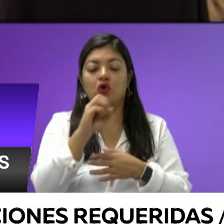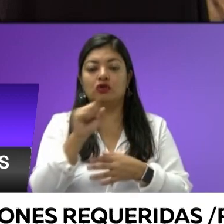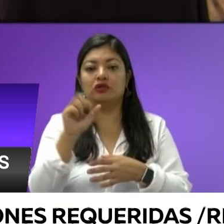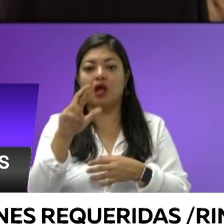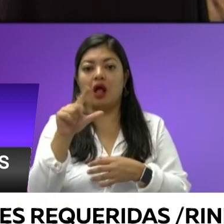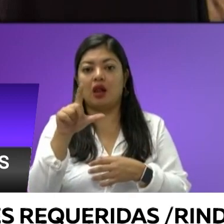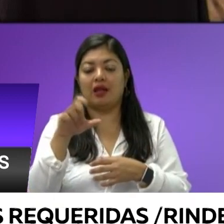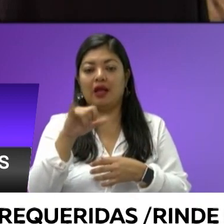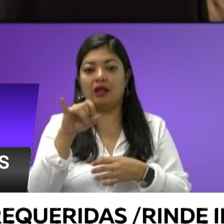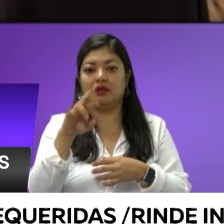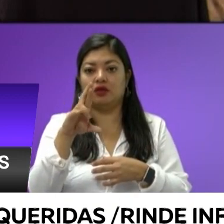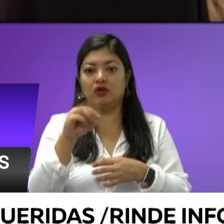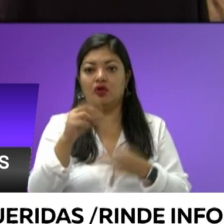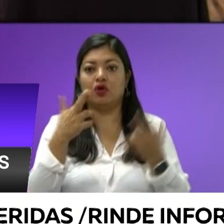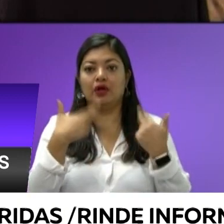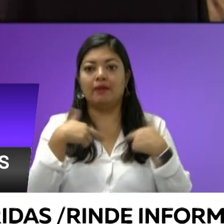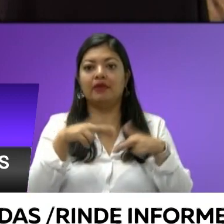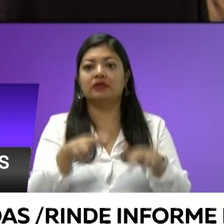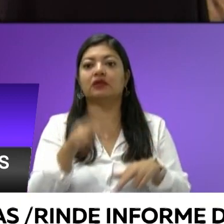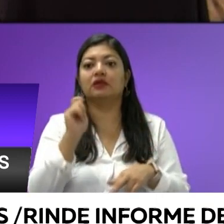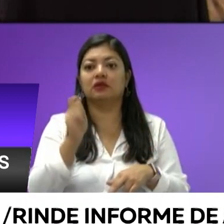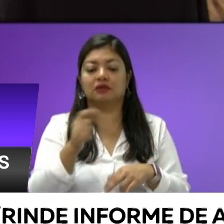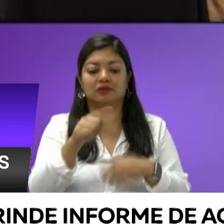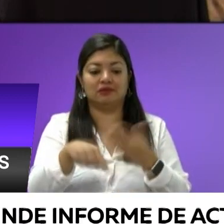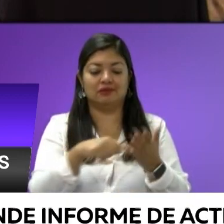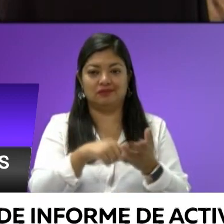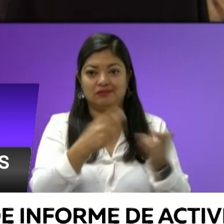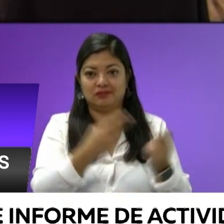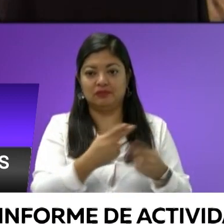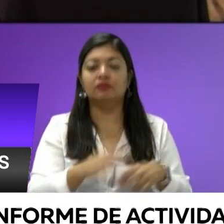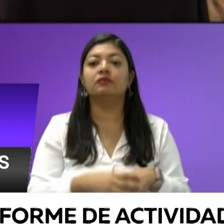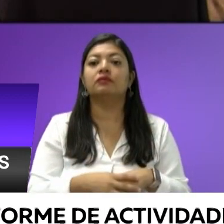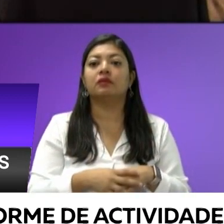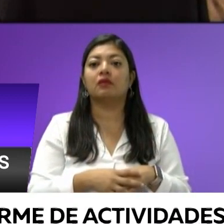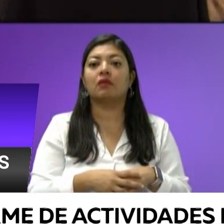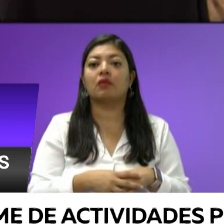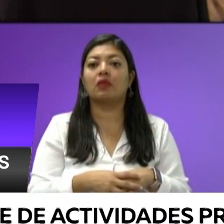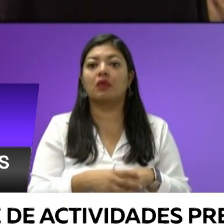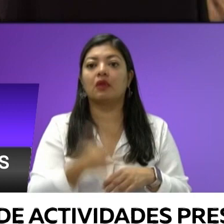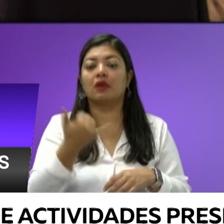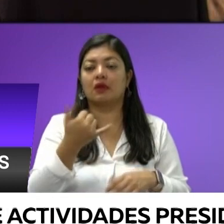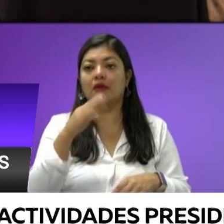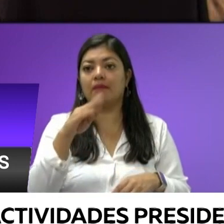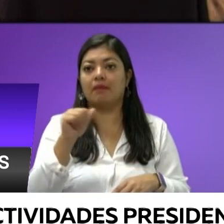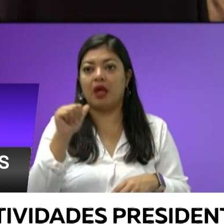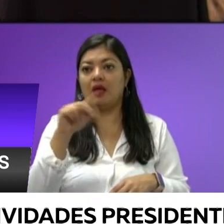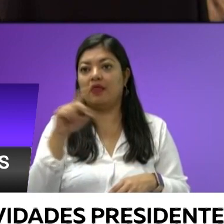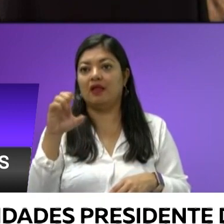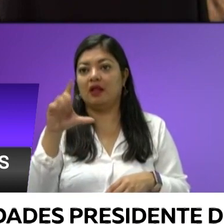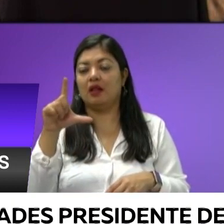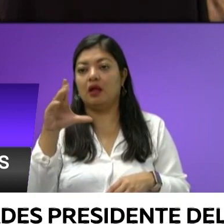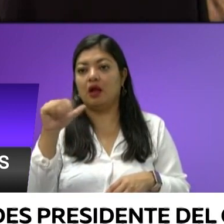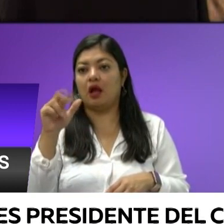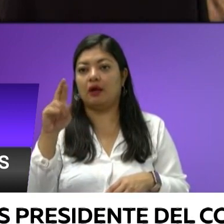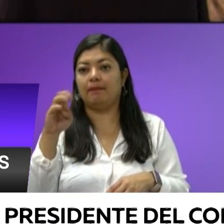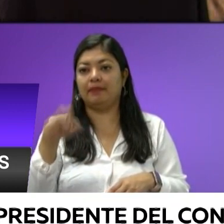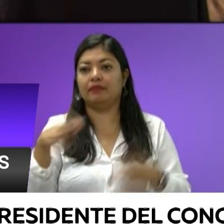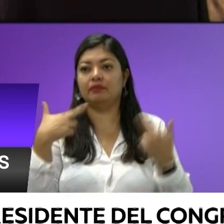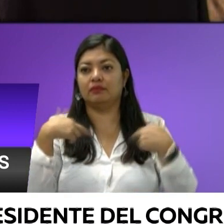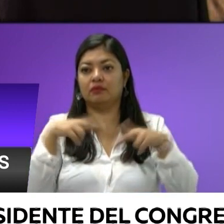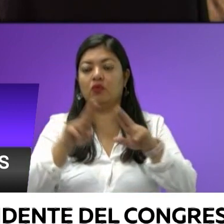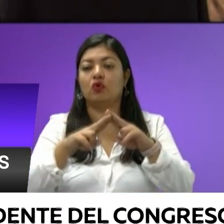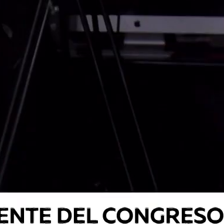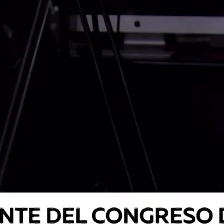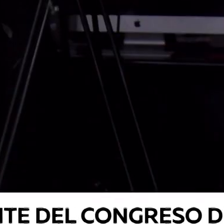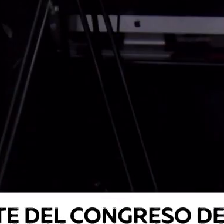La presentación de aperturas técnicas y económicas se llevará a cabo por parte de adquisiciones de bienes, servicios y enajenaciones en los próximos